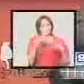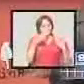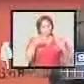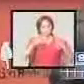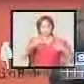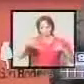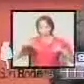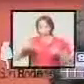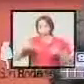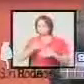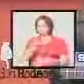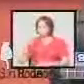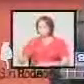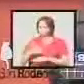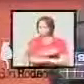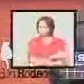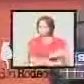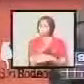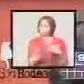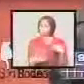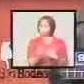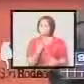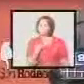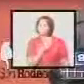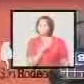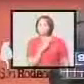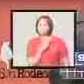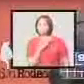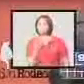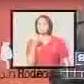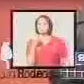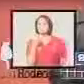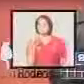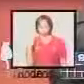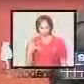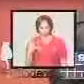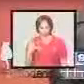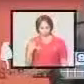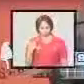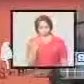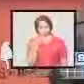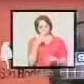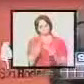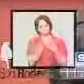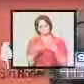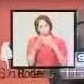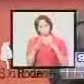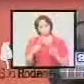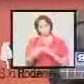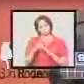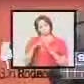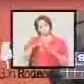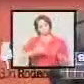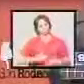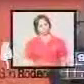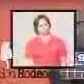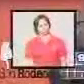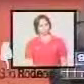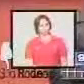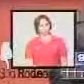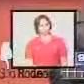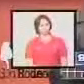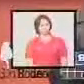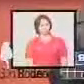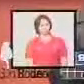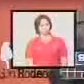mejor, ¿verdad? Y esa es toda nuestra intención, cada vez brindar un mejor servicio a la población costarricense. En el caso